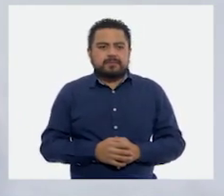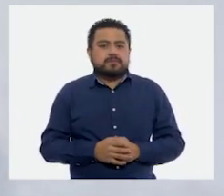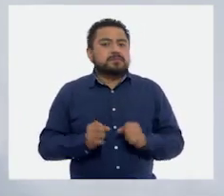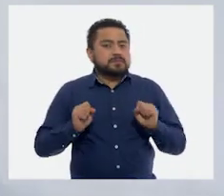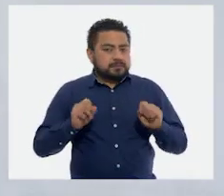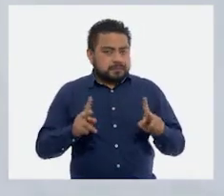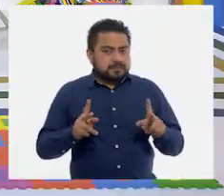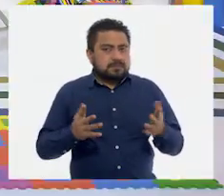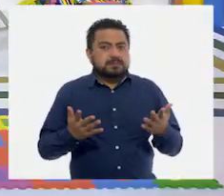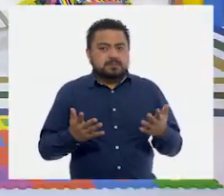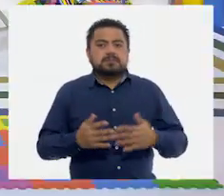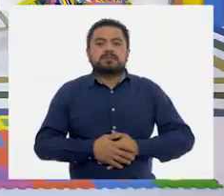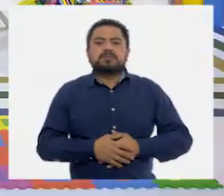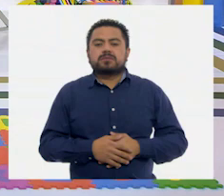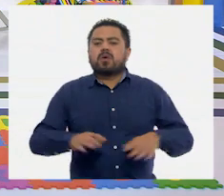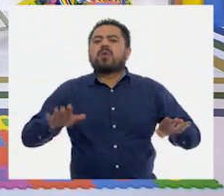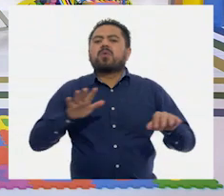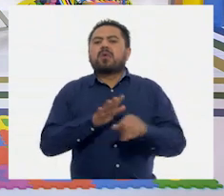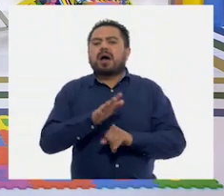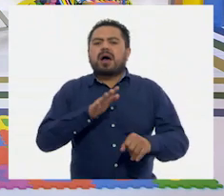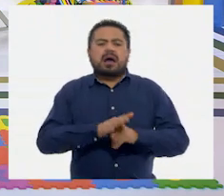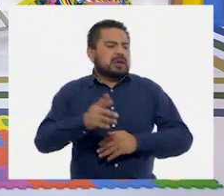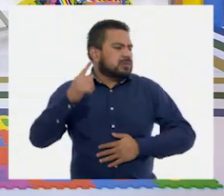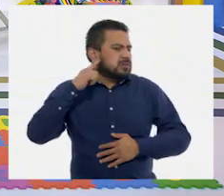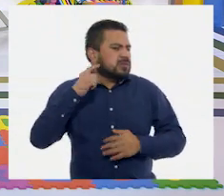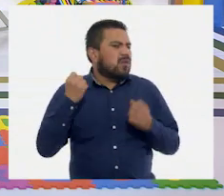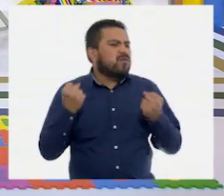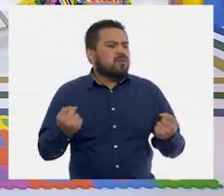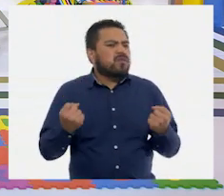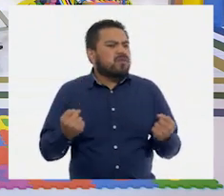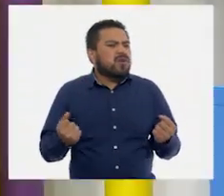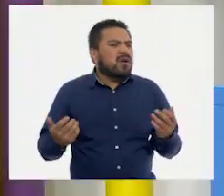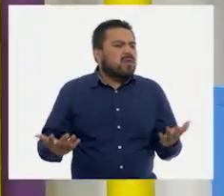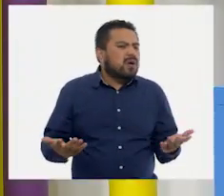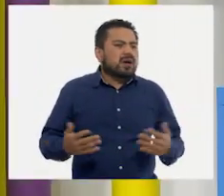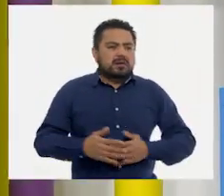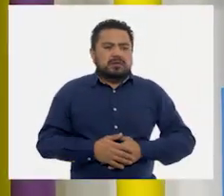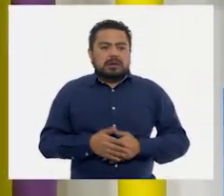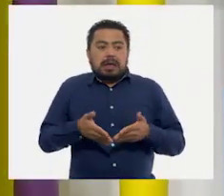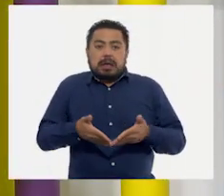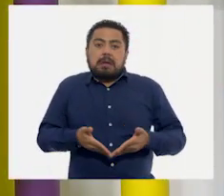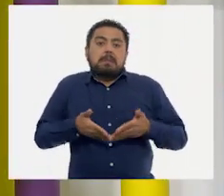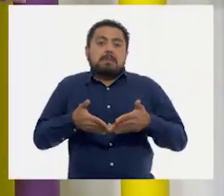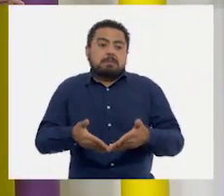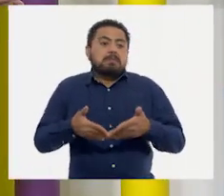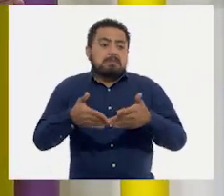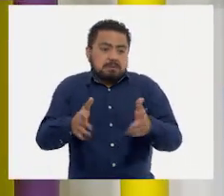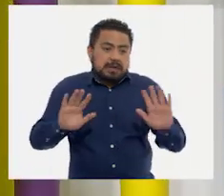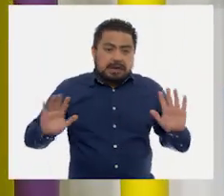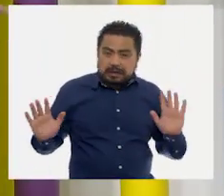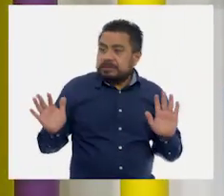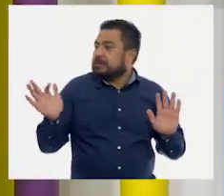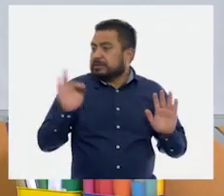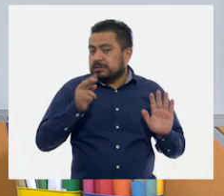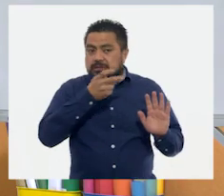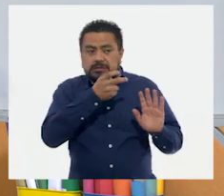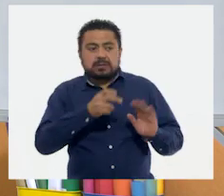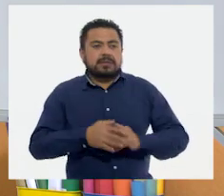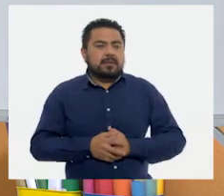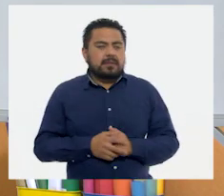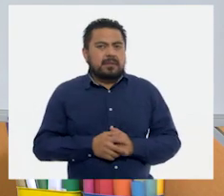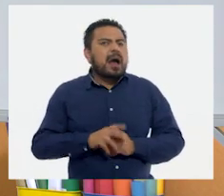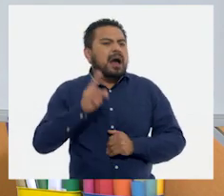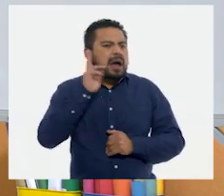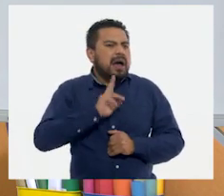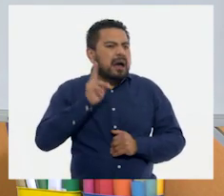¿Sale? Sí. ¿Cuál sería un sonido fuerte? El del barco que dije al principio. Ah, el del barco. Vamos a